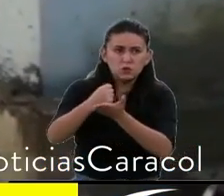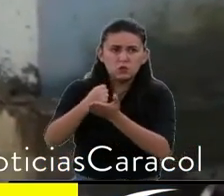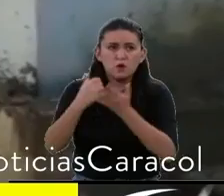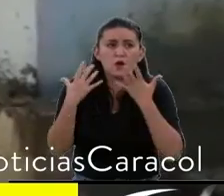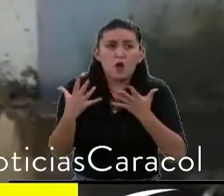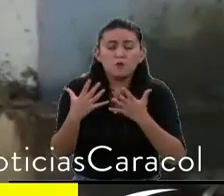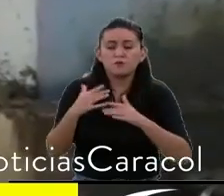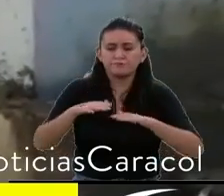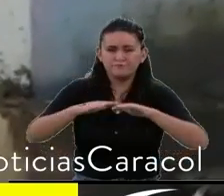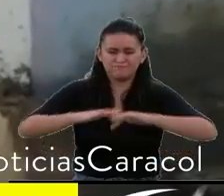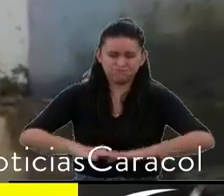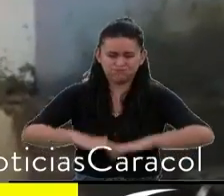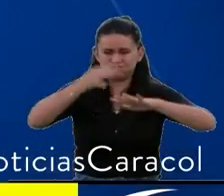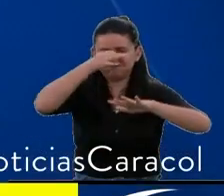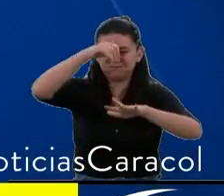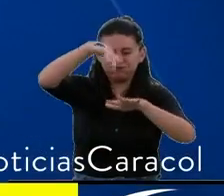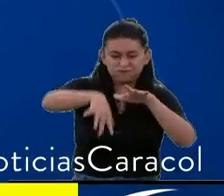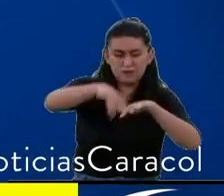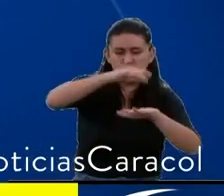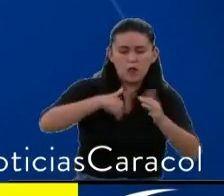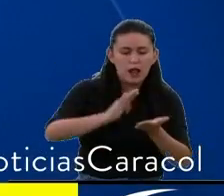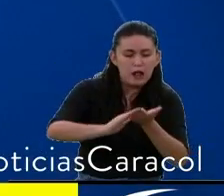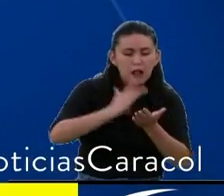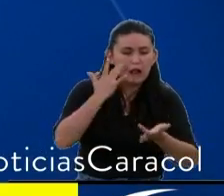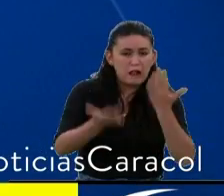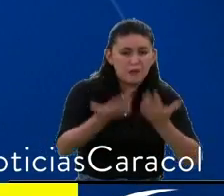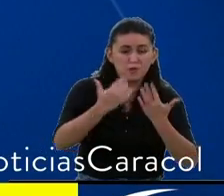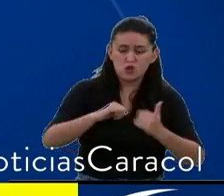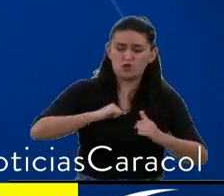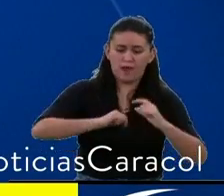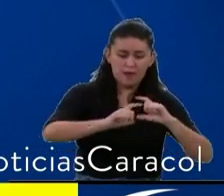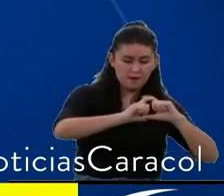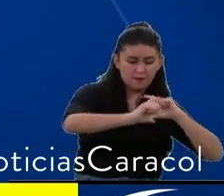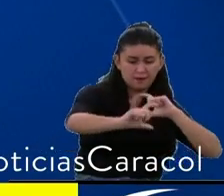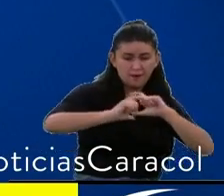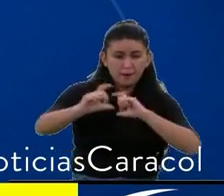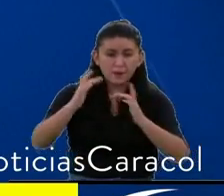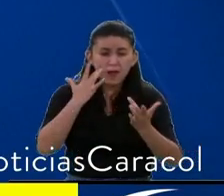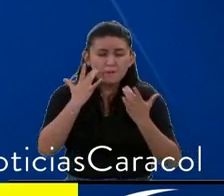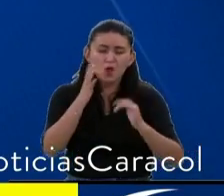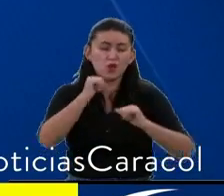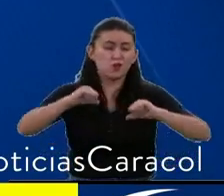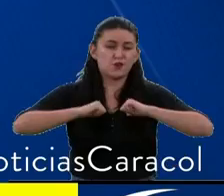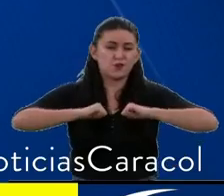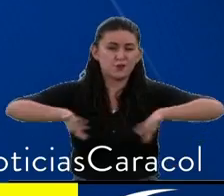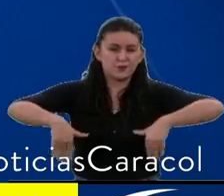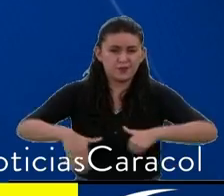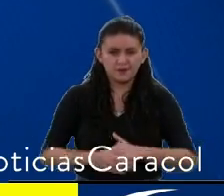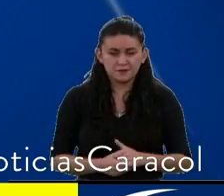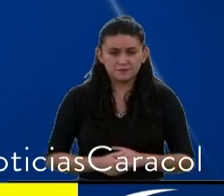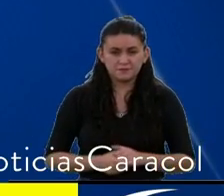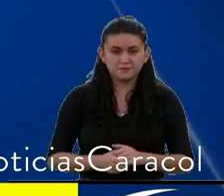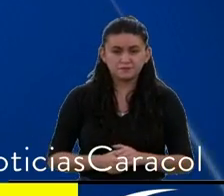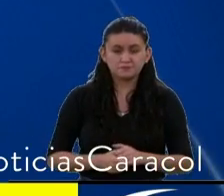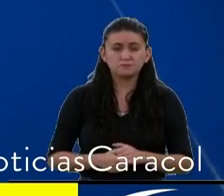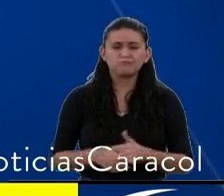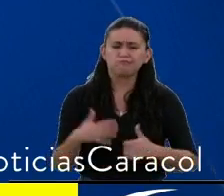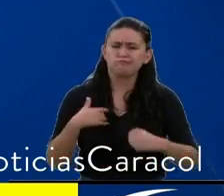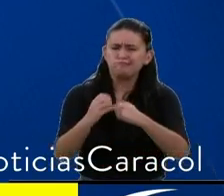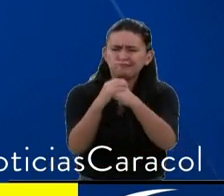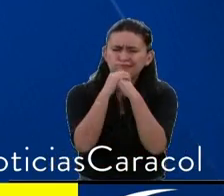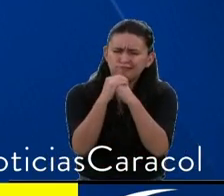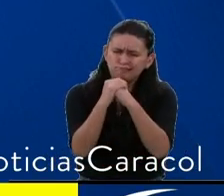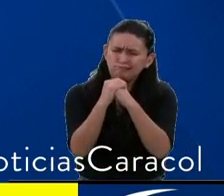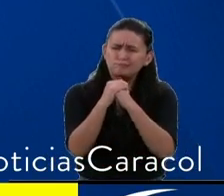el alcantarillado porque este pueblo no tiene nada de alcantarillado en este momento. Sentimos esa necesidad y aclamar en